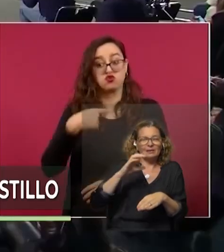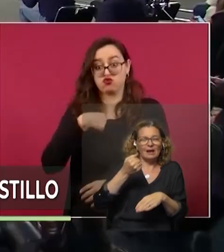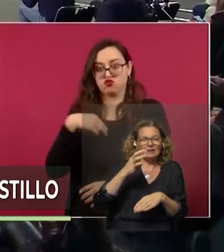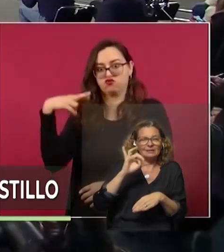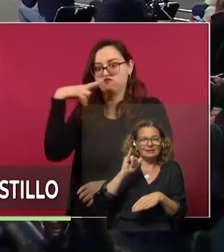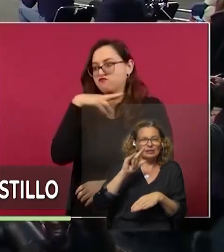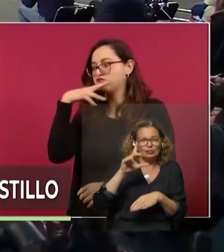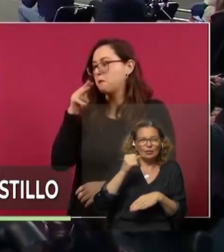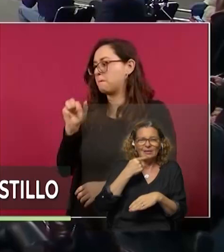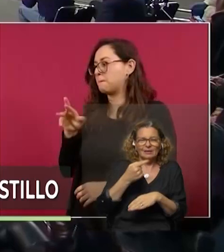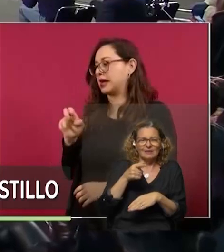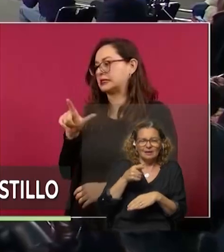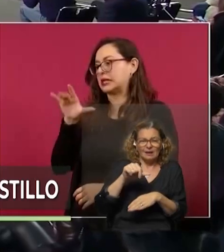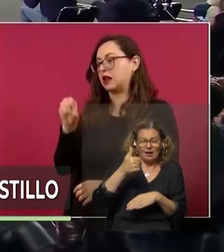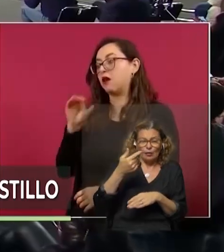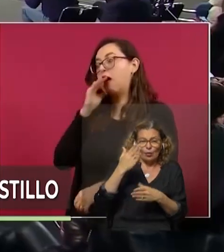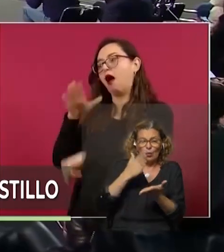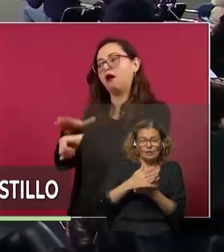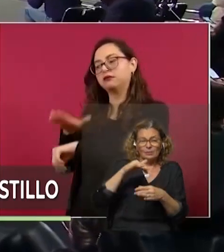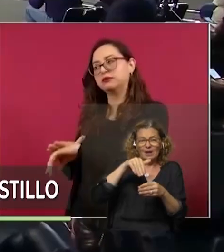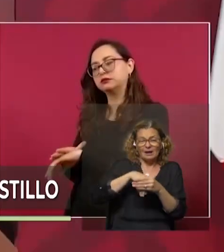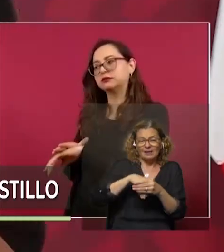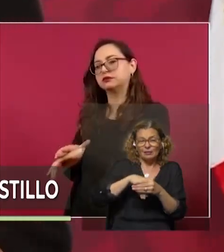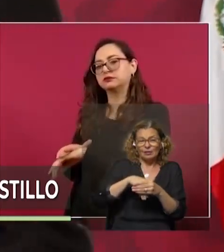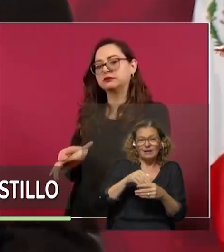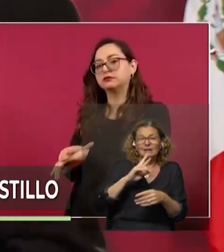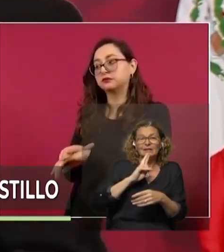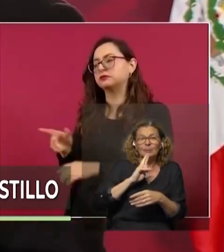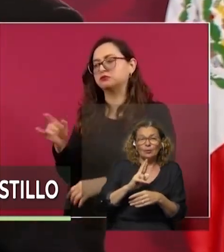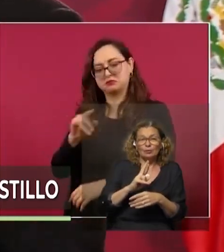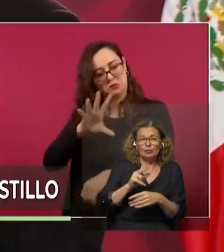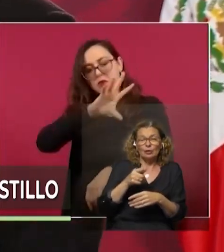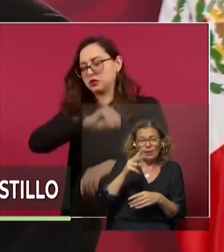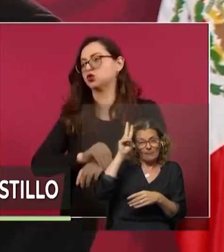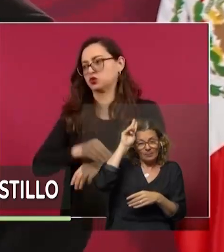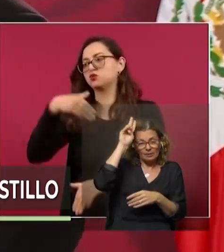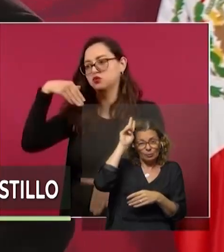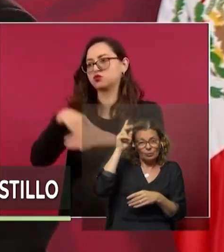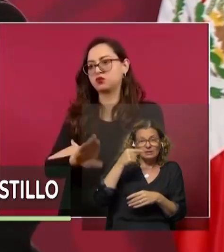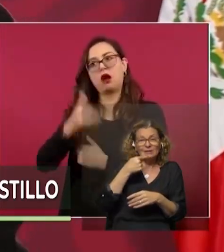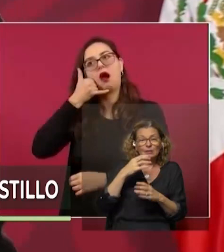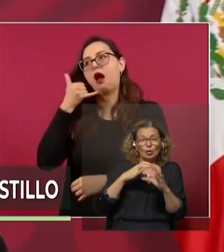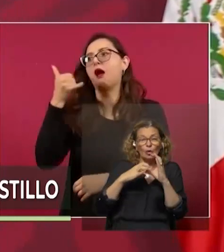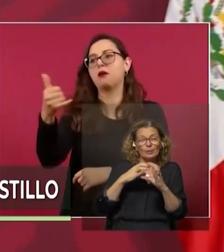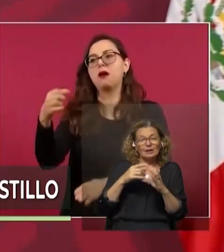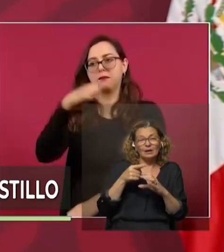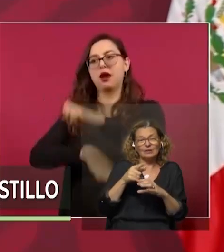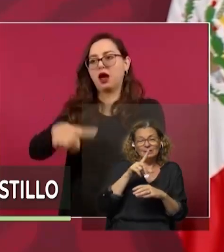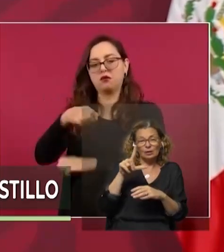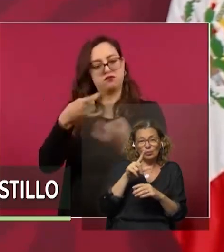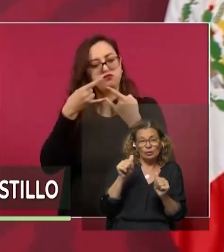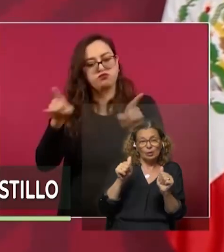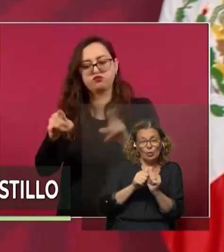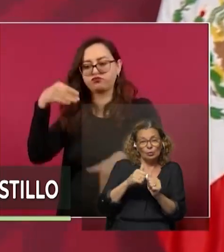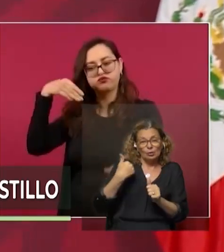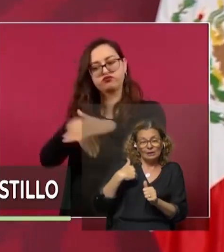Al argumentar que él ganó las últimas elecciones y respondió a la cancillería de Perú citando el comunicado que emitió este lunes junto